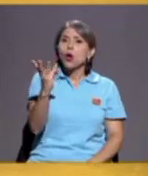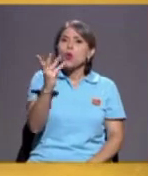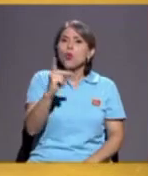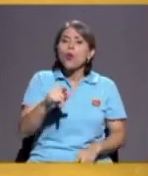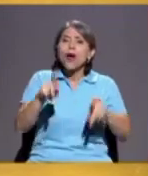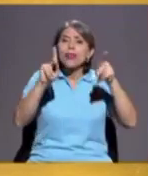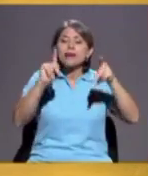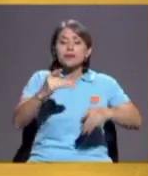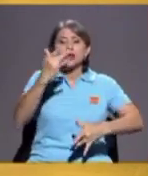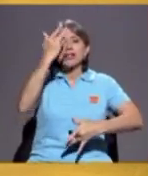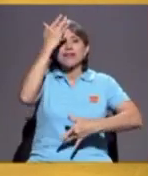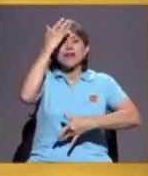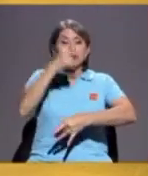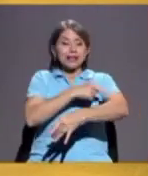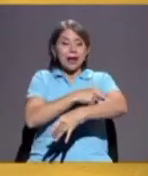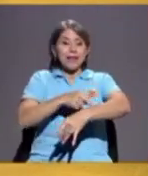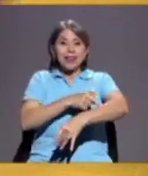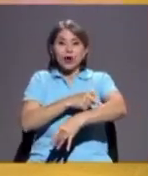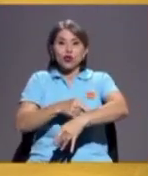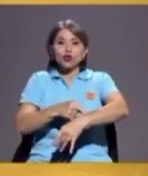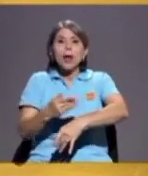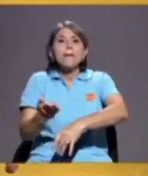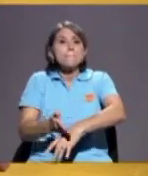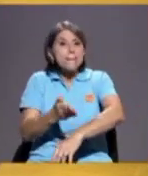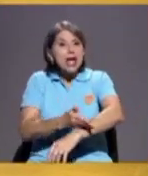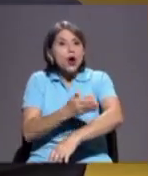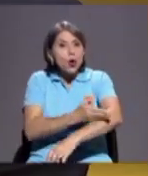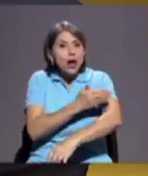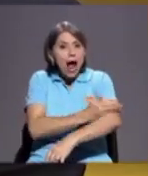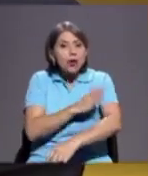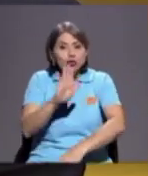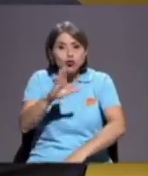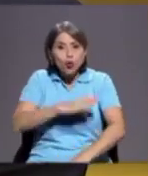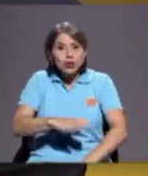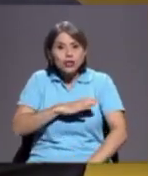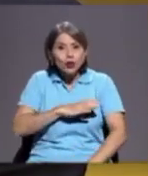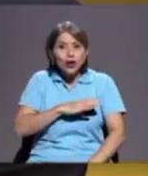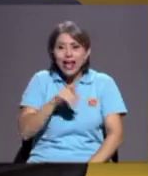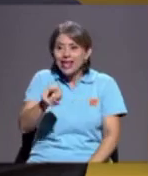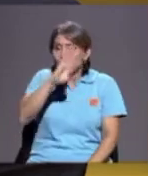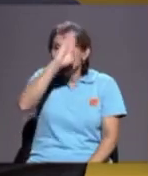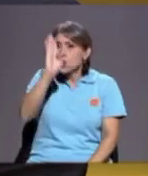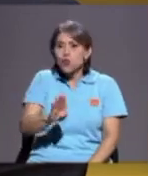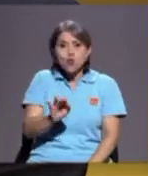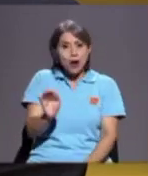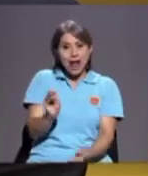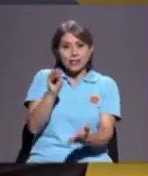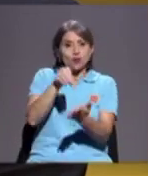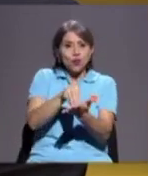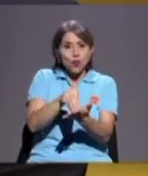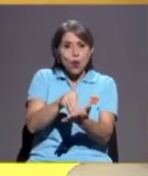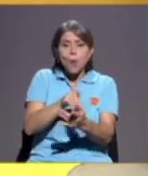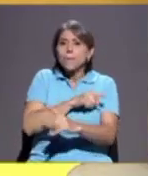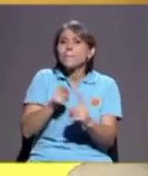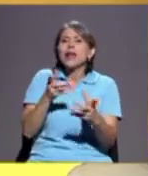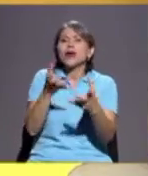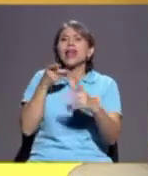mejoraron su condición? Eso nunca estuvo. ¿Y de qué se trataba? Se trataba de que los enfermos diabéticos